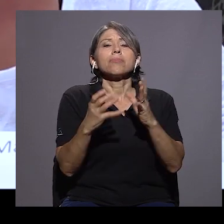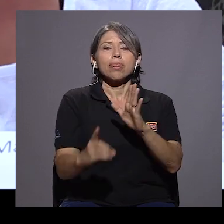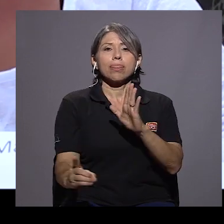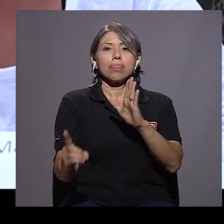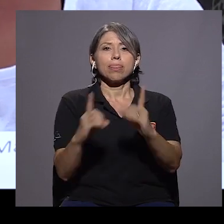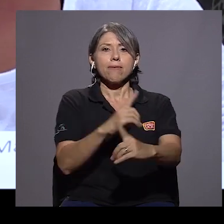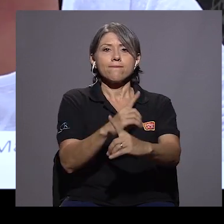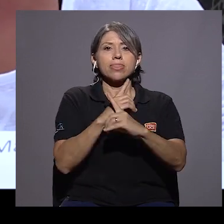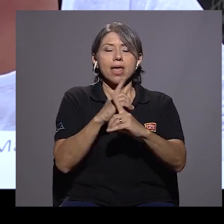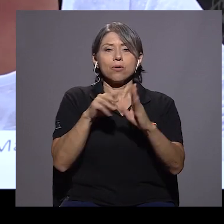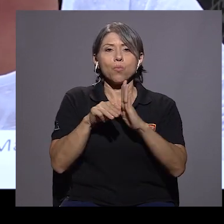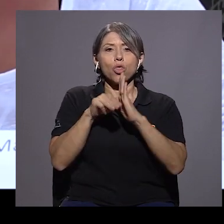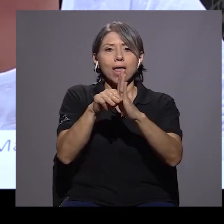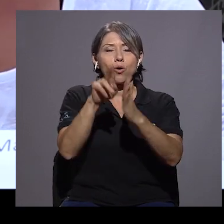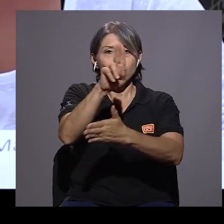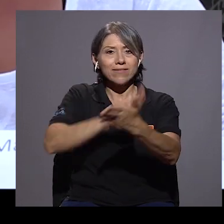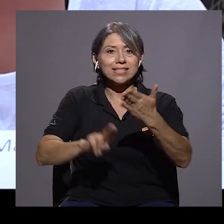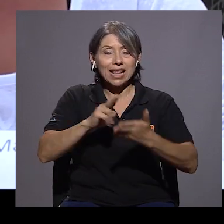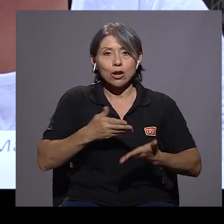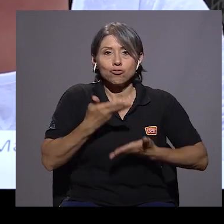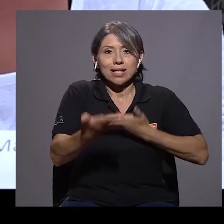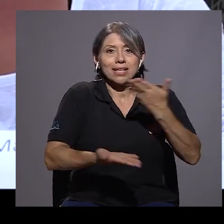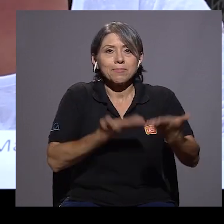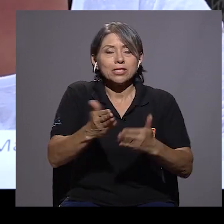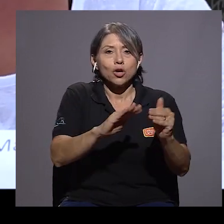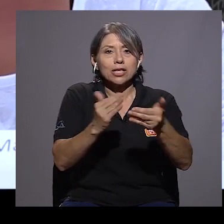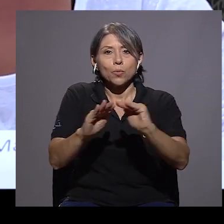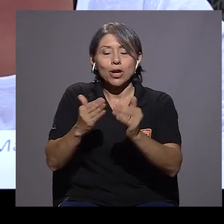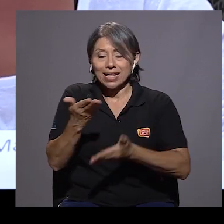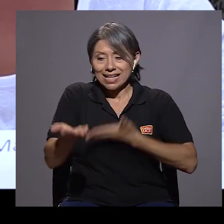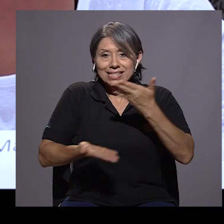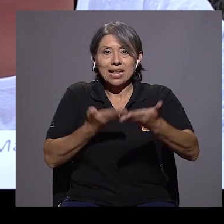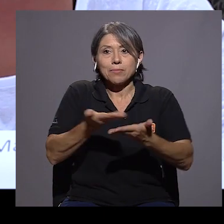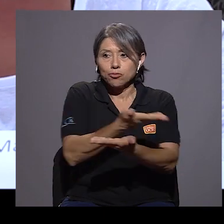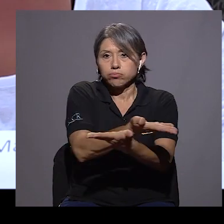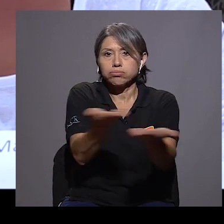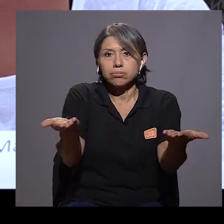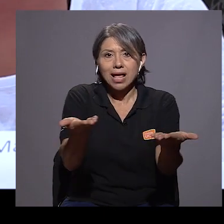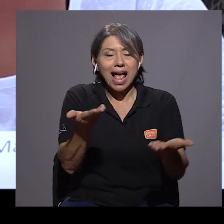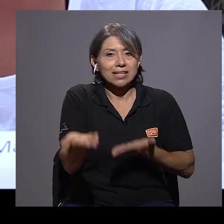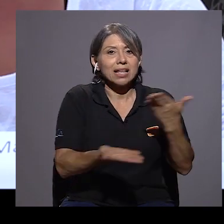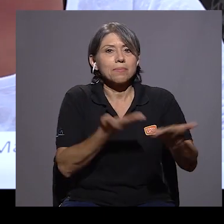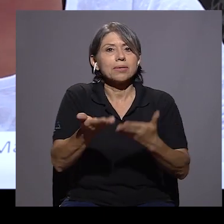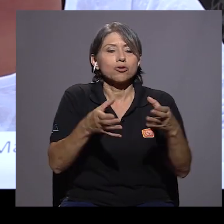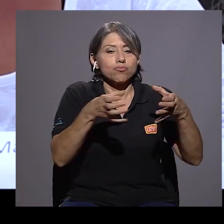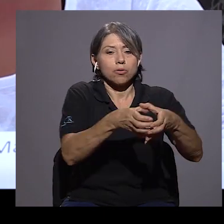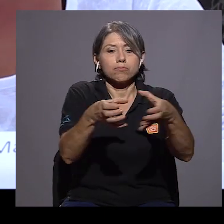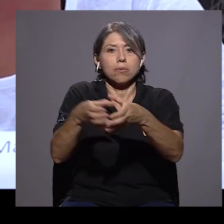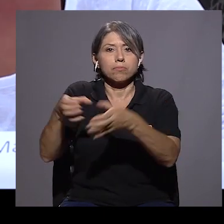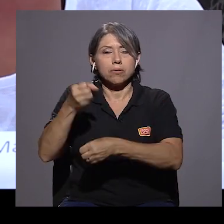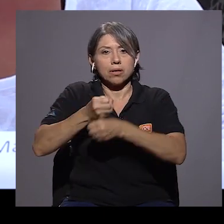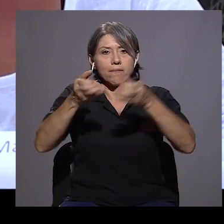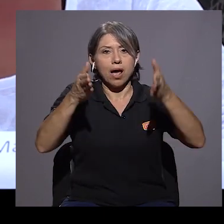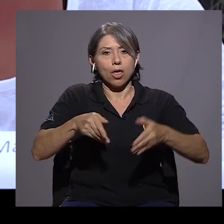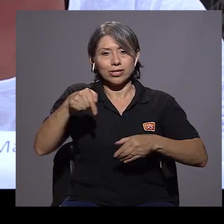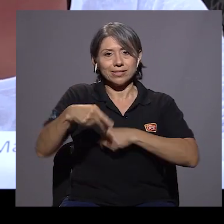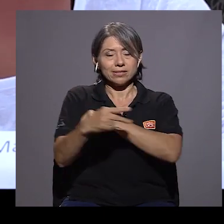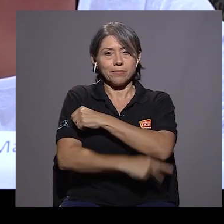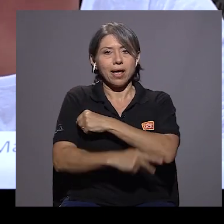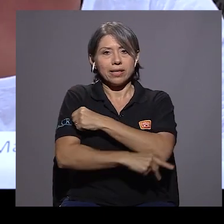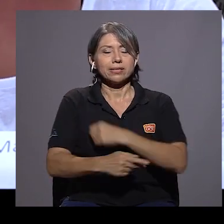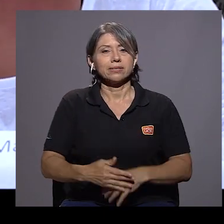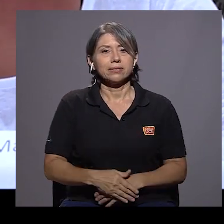por defender un modelo universitario que esté al servicio de las comunidades, esté al servicio del pueblo y esté al servicio de las clases trabajadoras de este país.